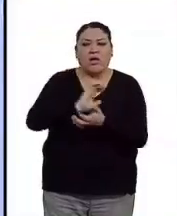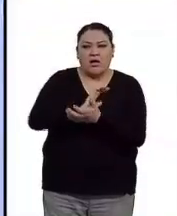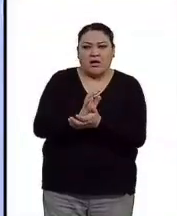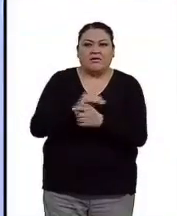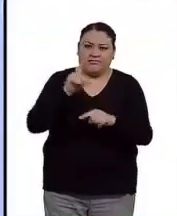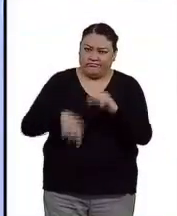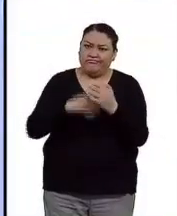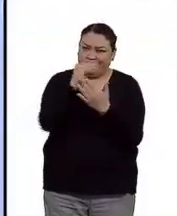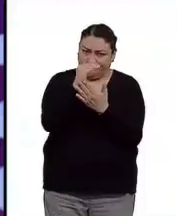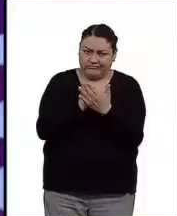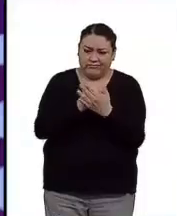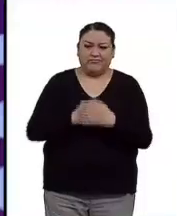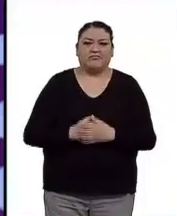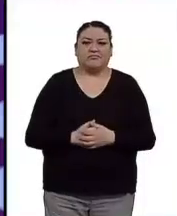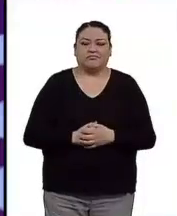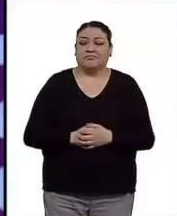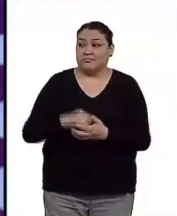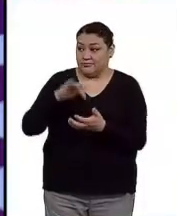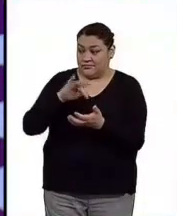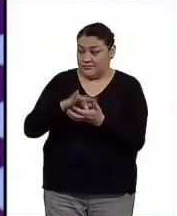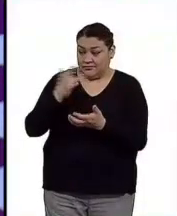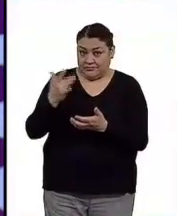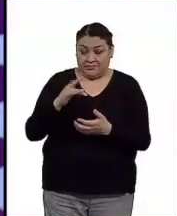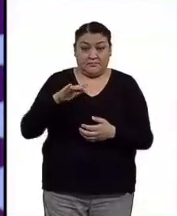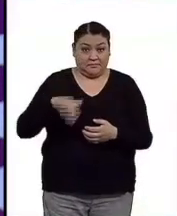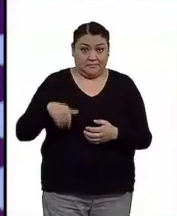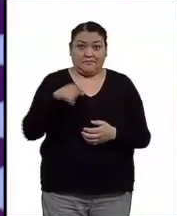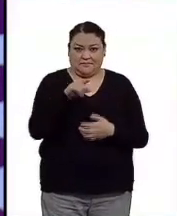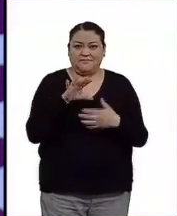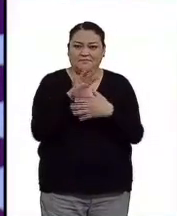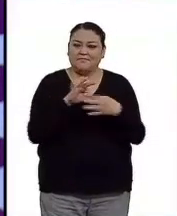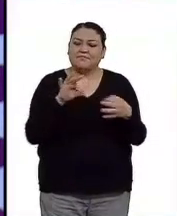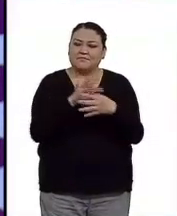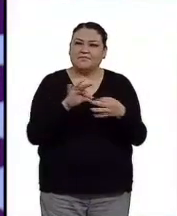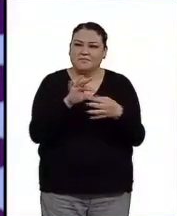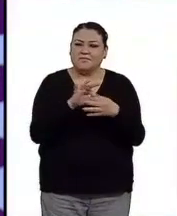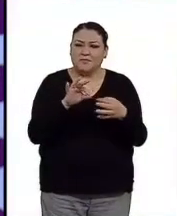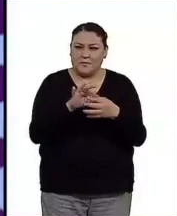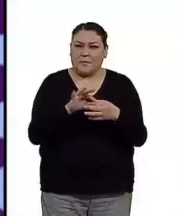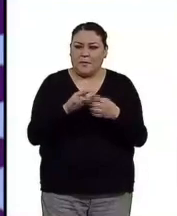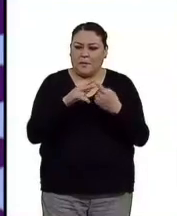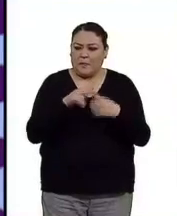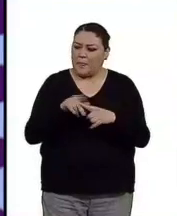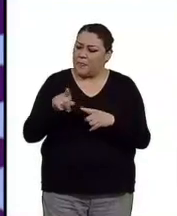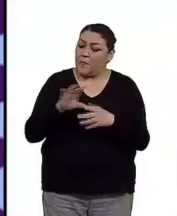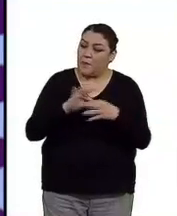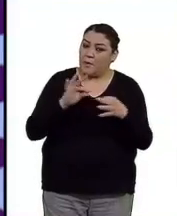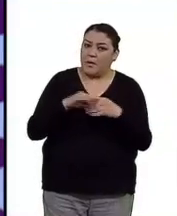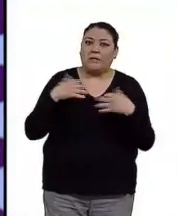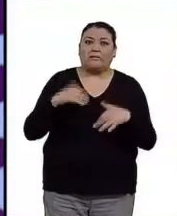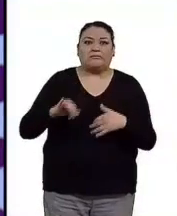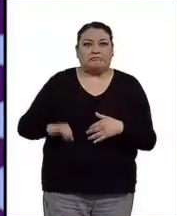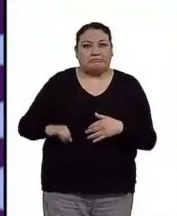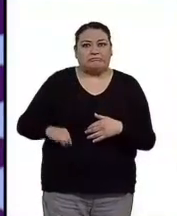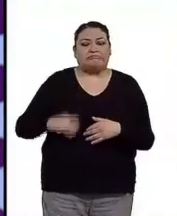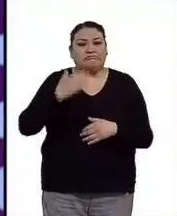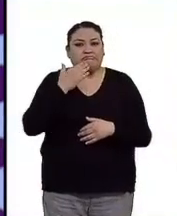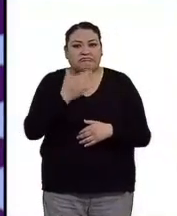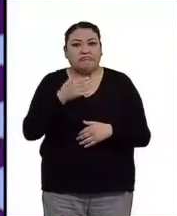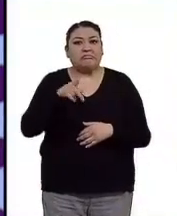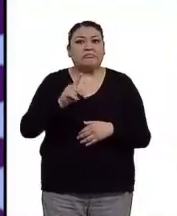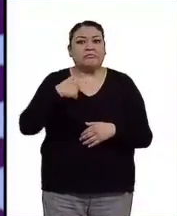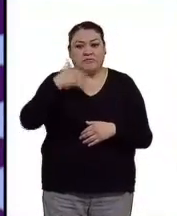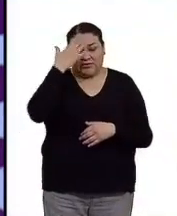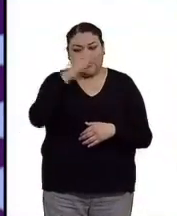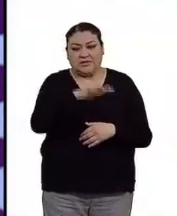centros laborales. Muchas gracias, pues nos dice ahorita una introducción muy buena para esto, porque sí, justo como no es algo que